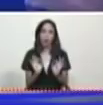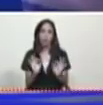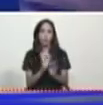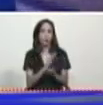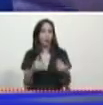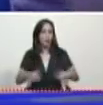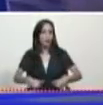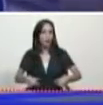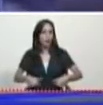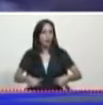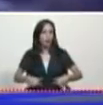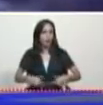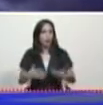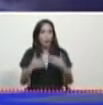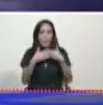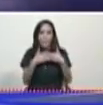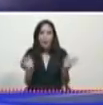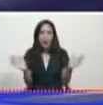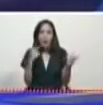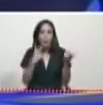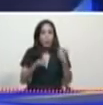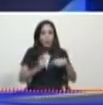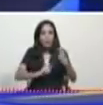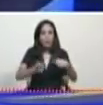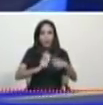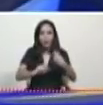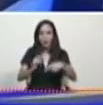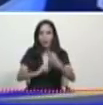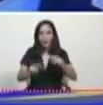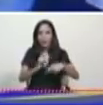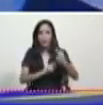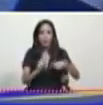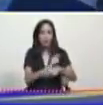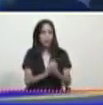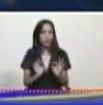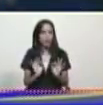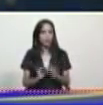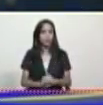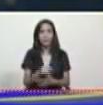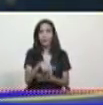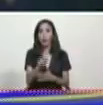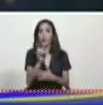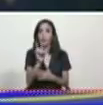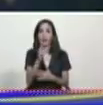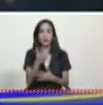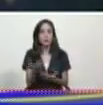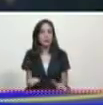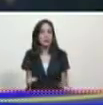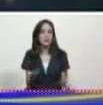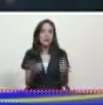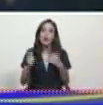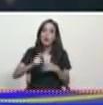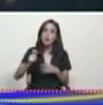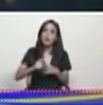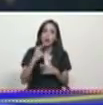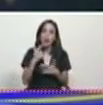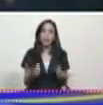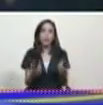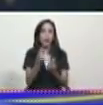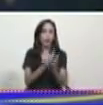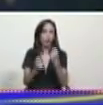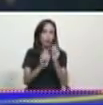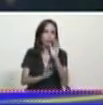abrir las puertas de la exportación, de la ruta exportadora. Venezuela necesita, hoy más que nunca, una